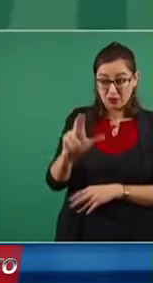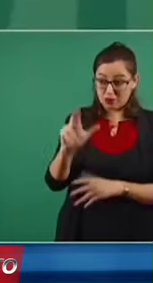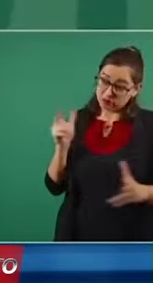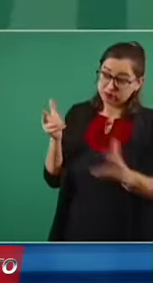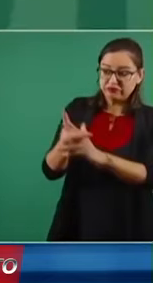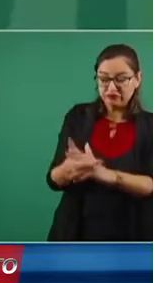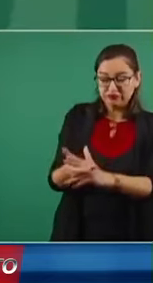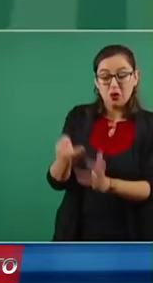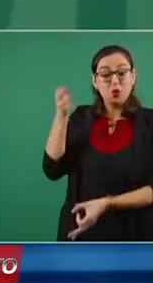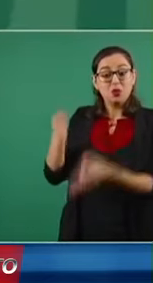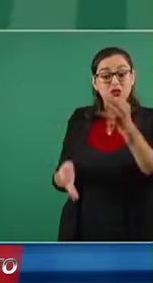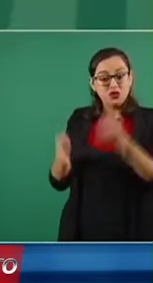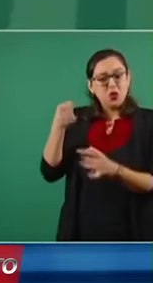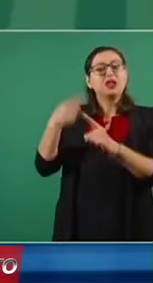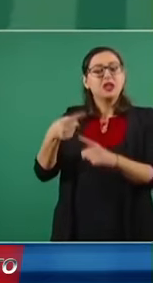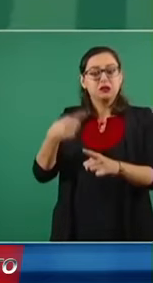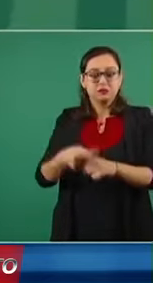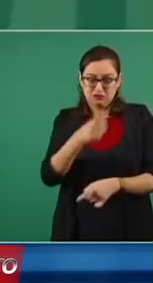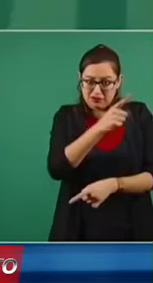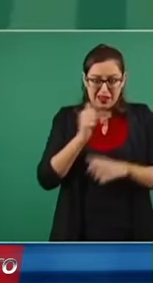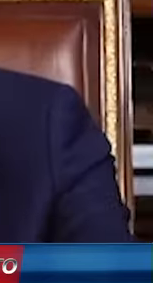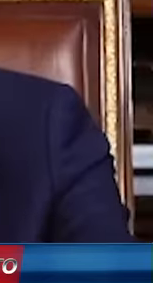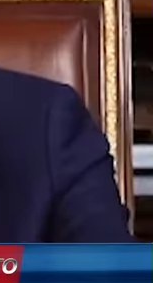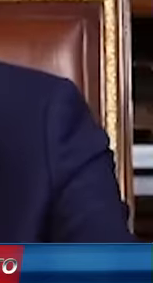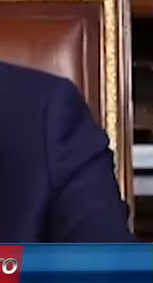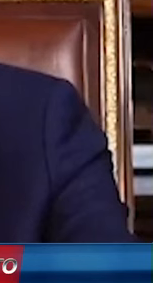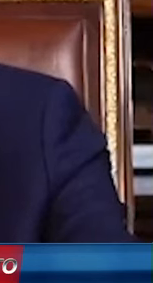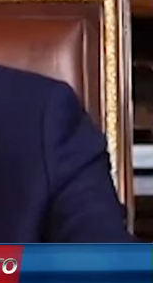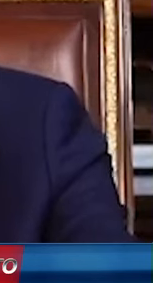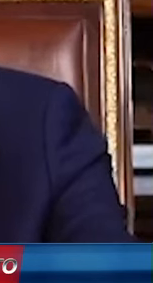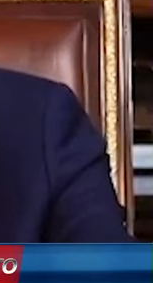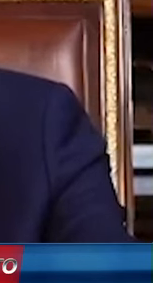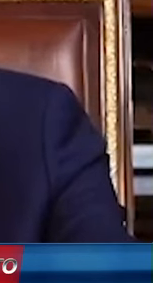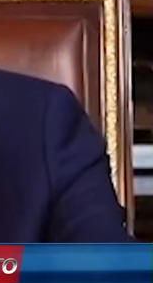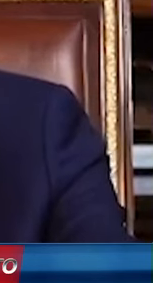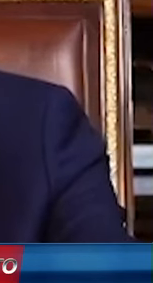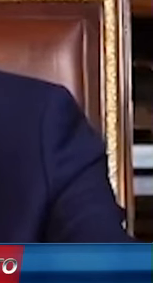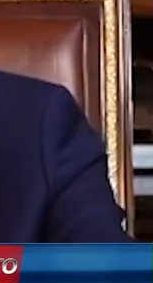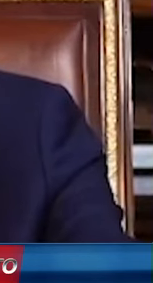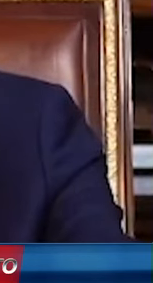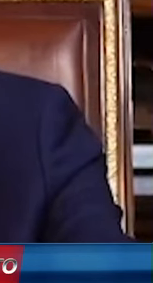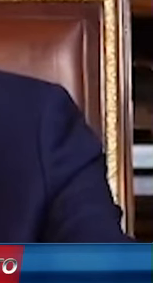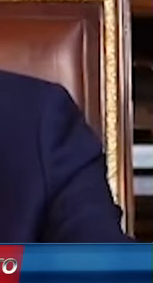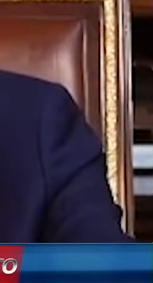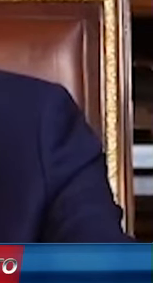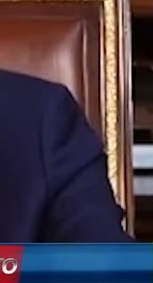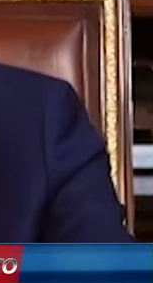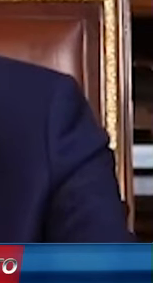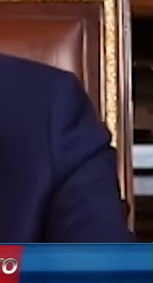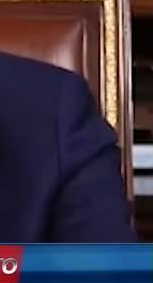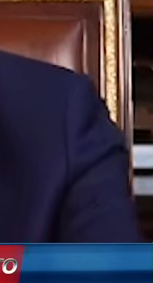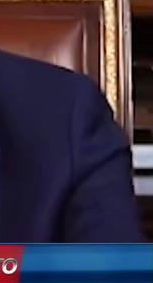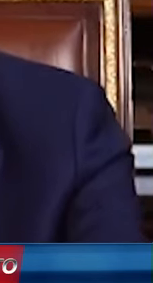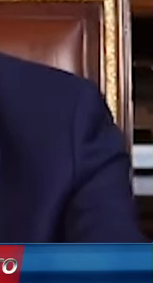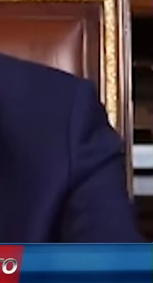eh Y yo no creo realmente que tenga mal corazón simplemente eh creo que está no tiene bueno no no creo que es es